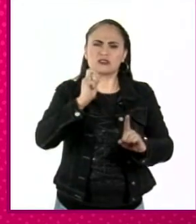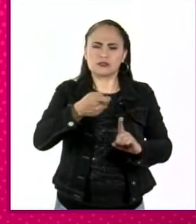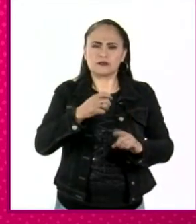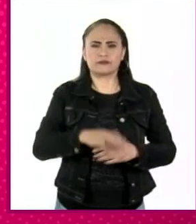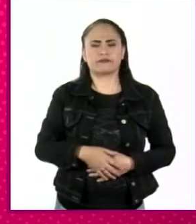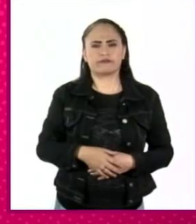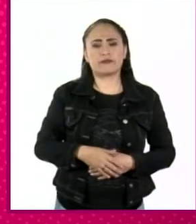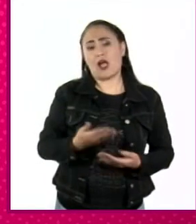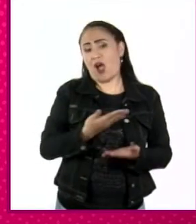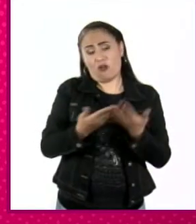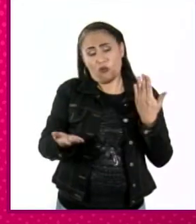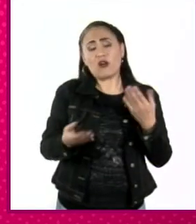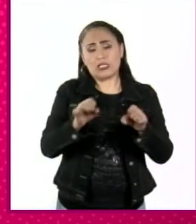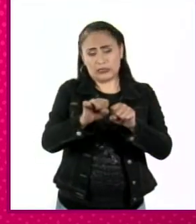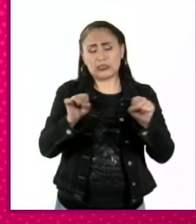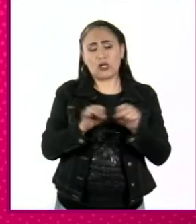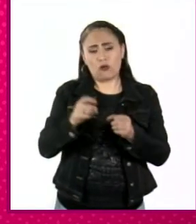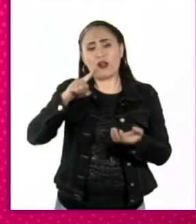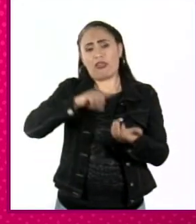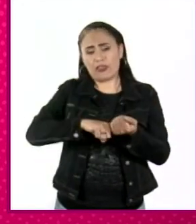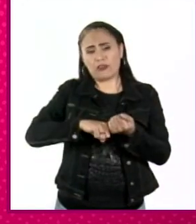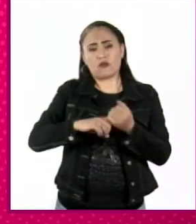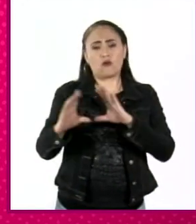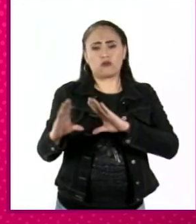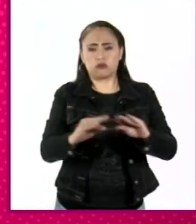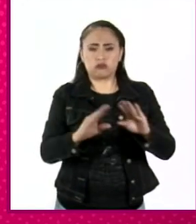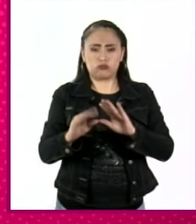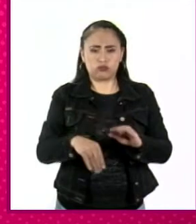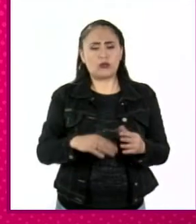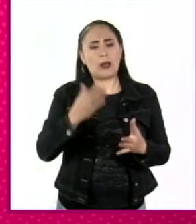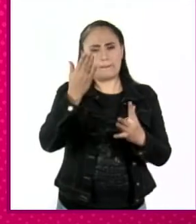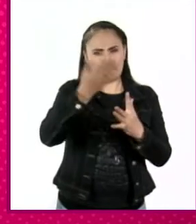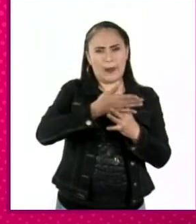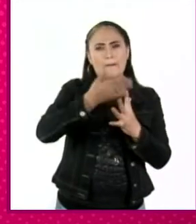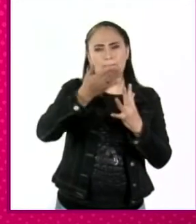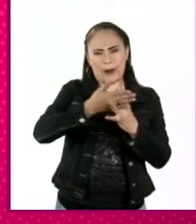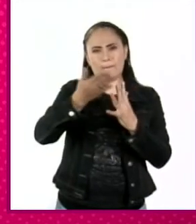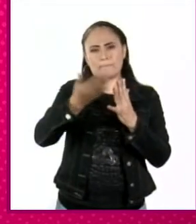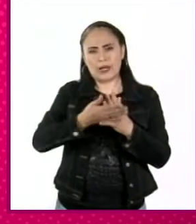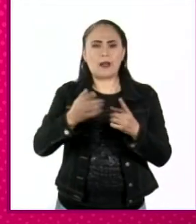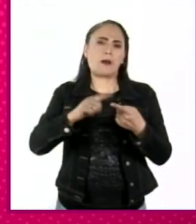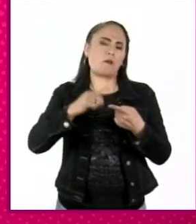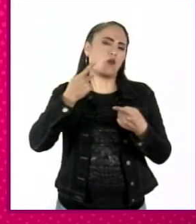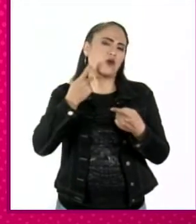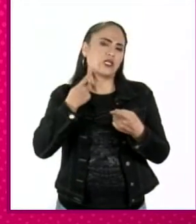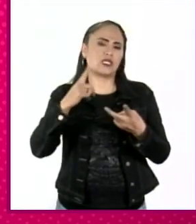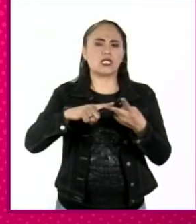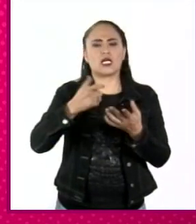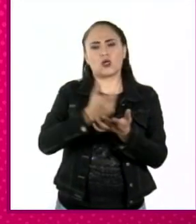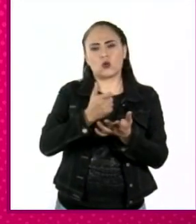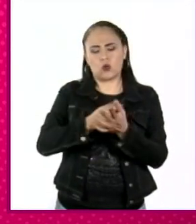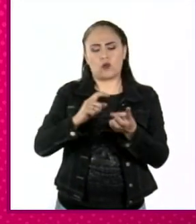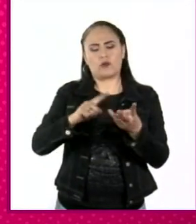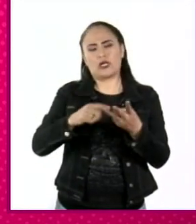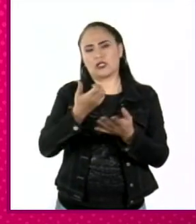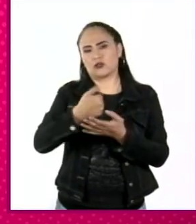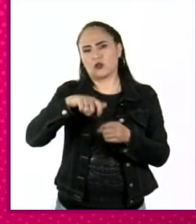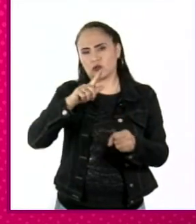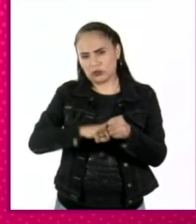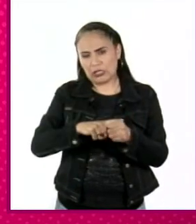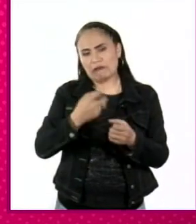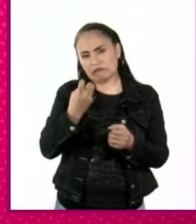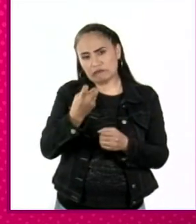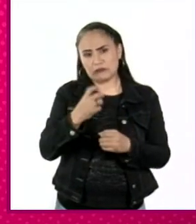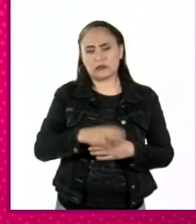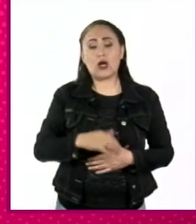utiliza en nuestras aulas, es dividirla en historia política, económica, social, por así decirlo,